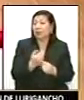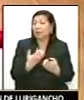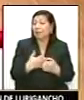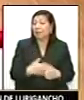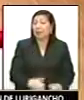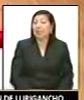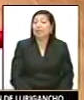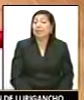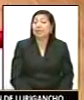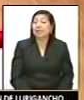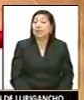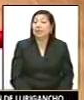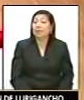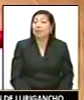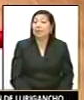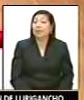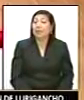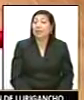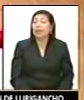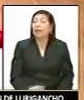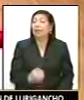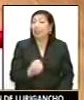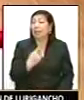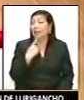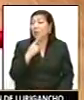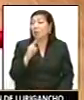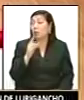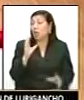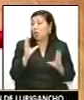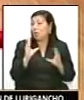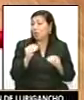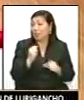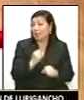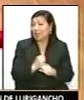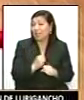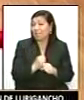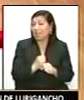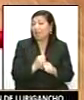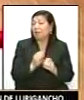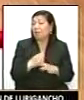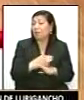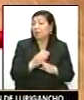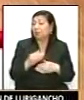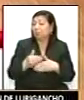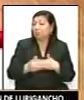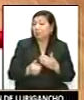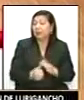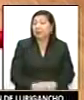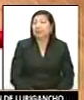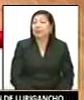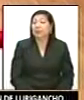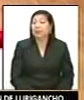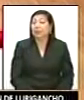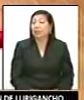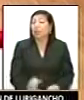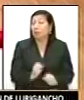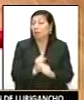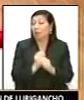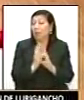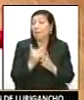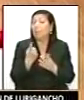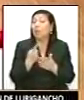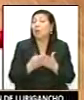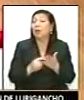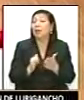empresas. Una empresa que decide utilizar el turno noche, da forma sucesiva al turno día, es